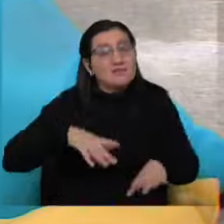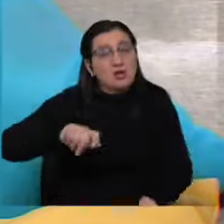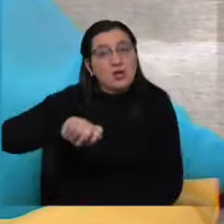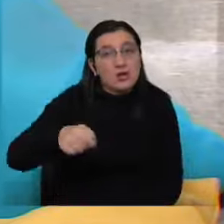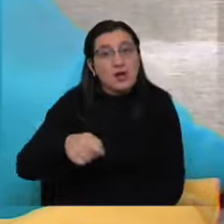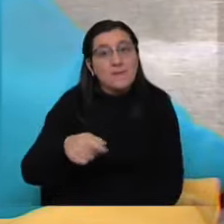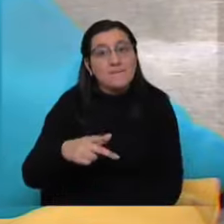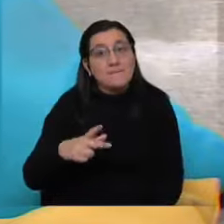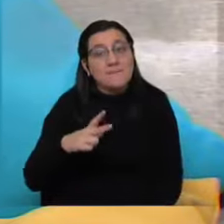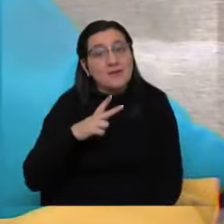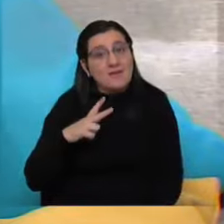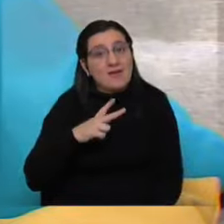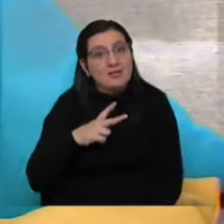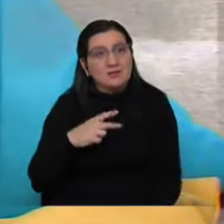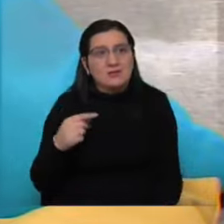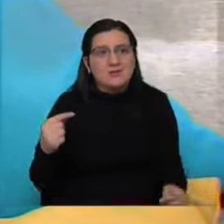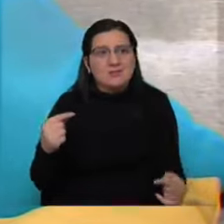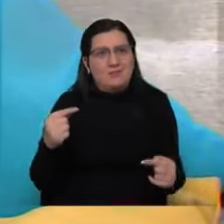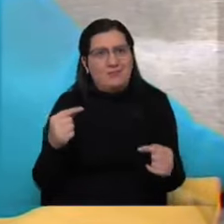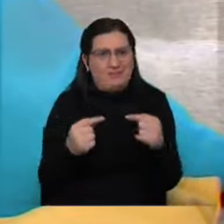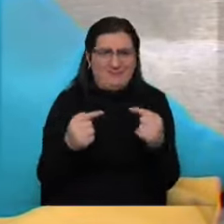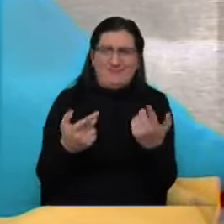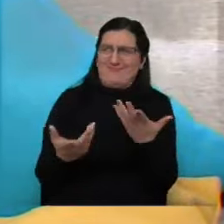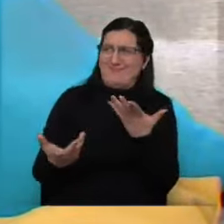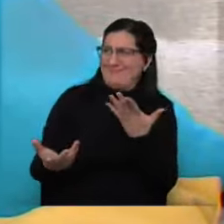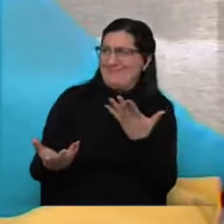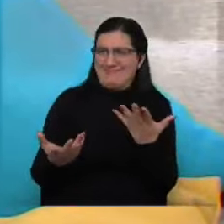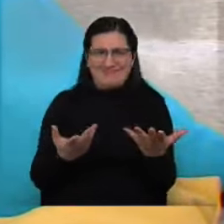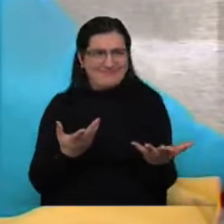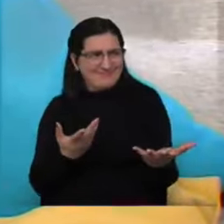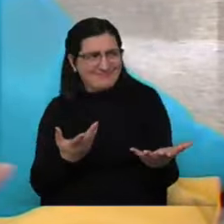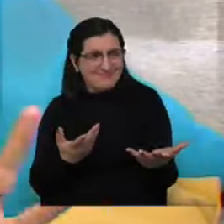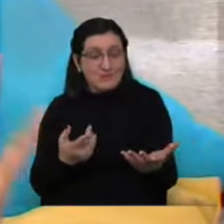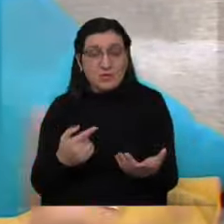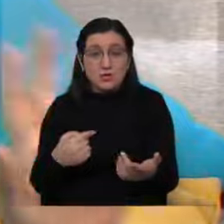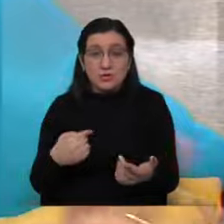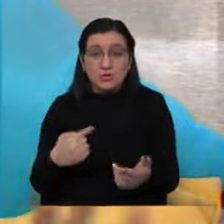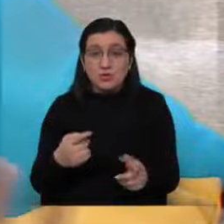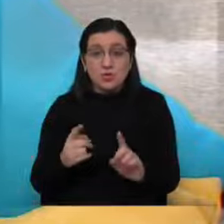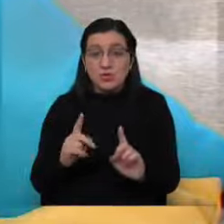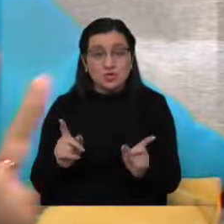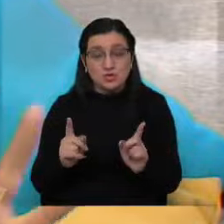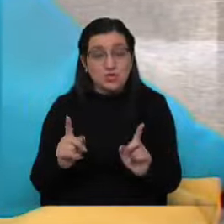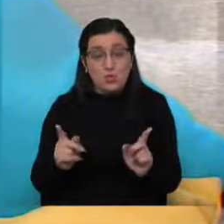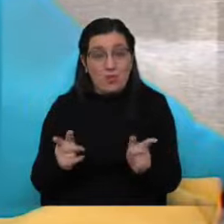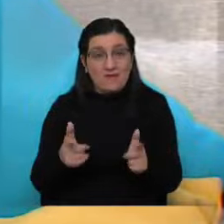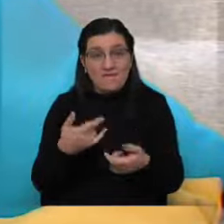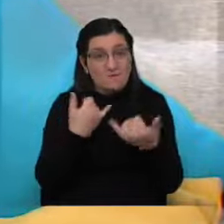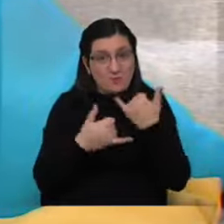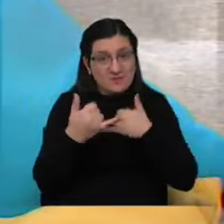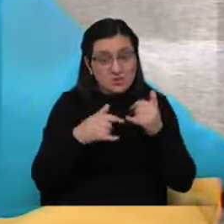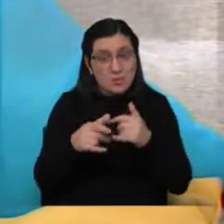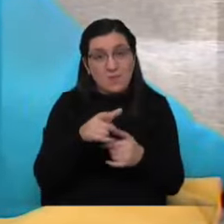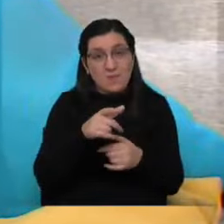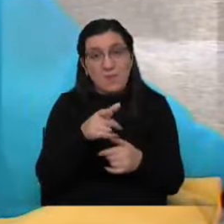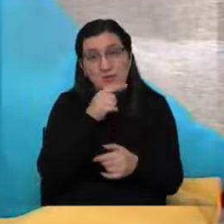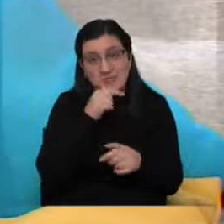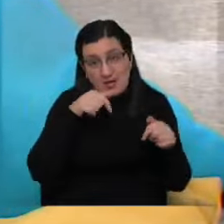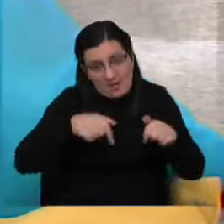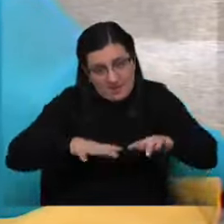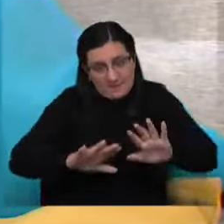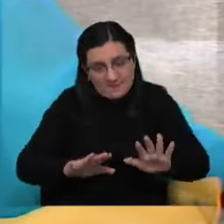policiales o sea como que des dibuja un poquitito no este nosotros no tenemos Así que está buenísimo ver ese tipo de informes acá pero en una de